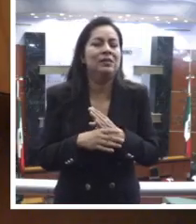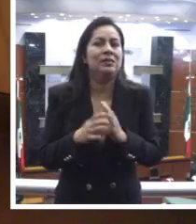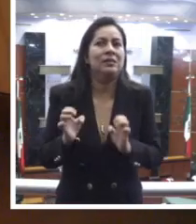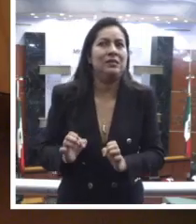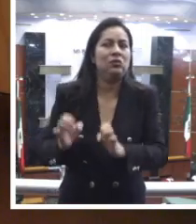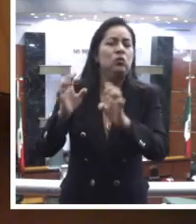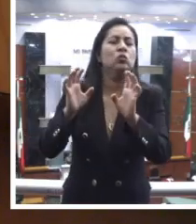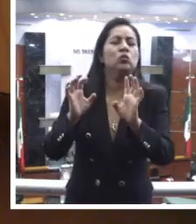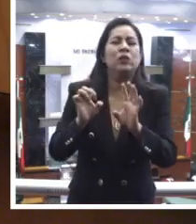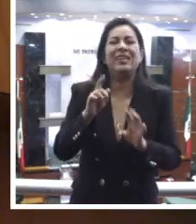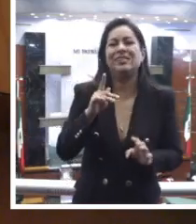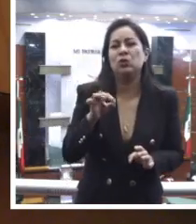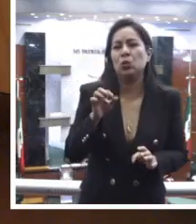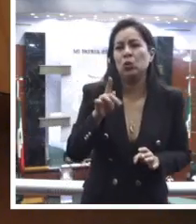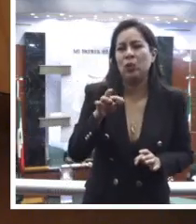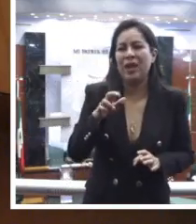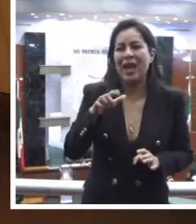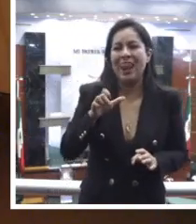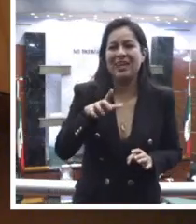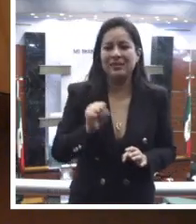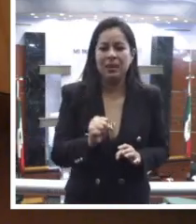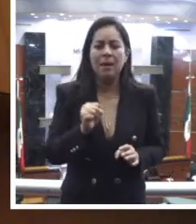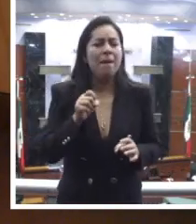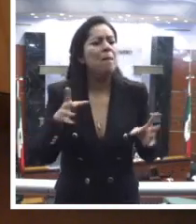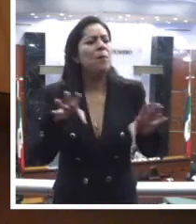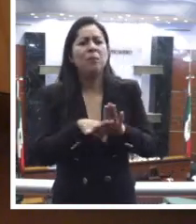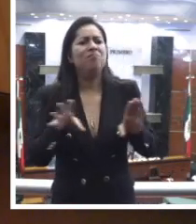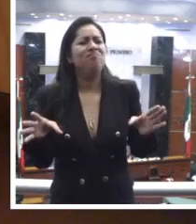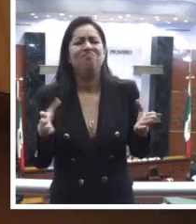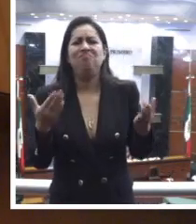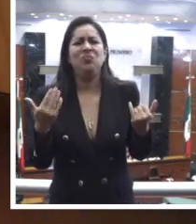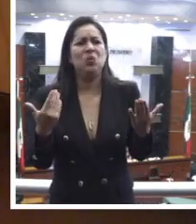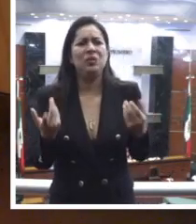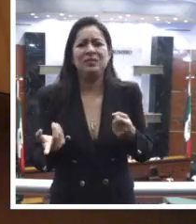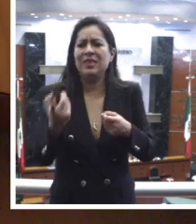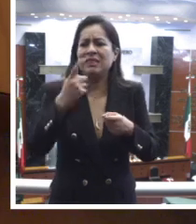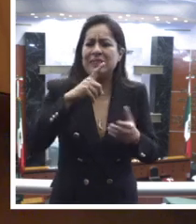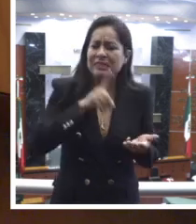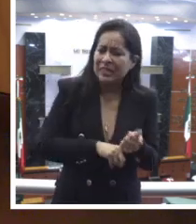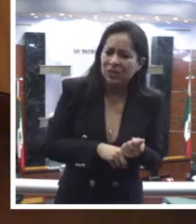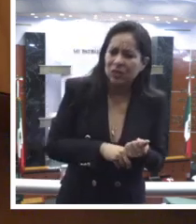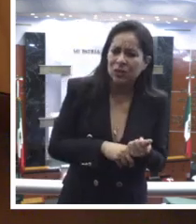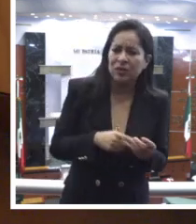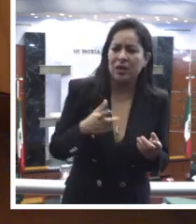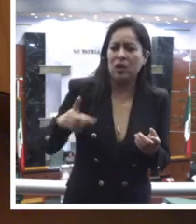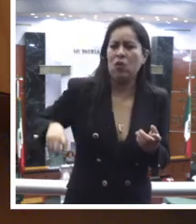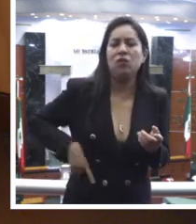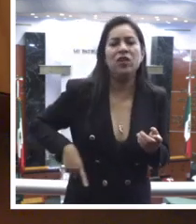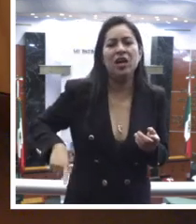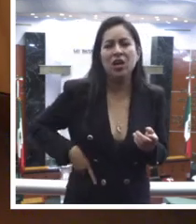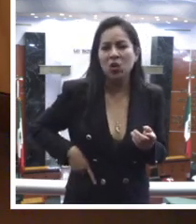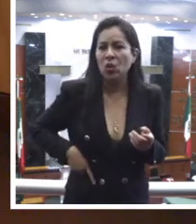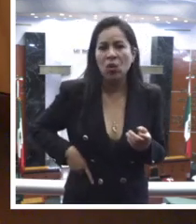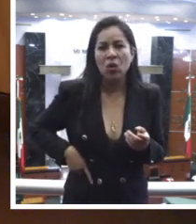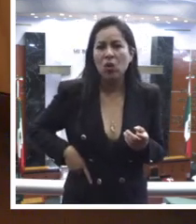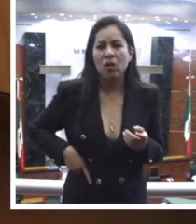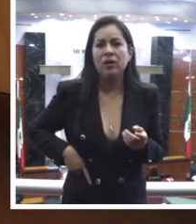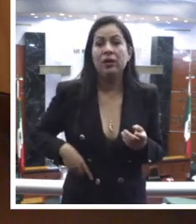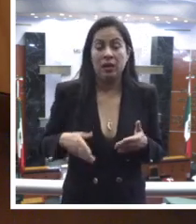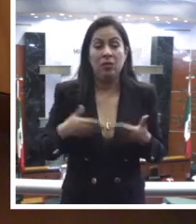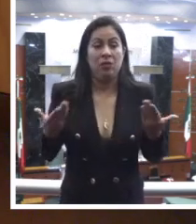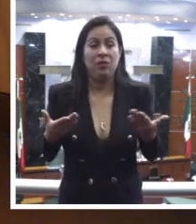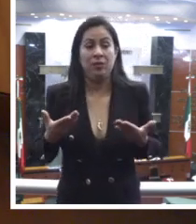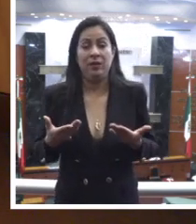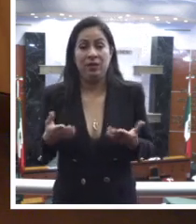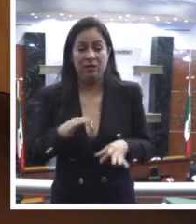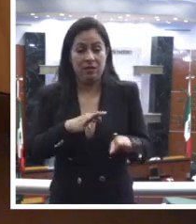estructurales, estructurales, que no corresponden ni al gobierno que está ahorita en